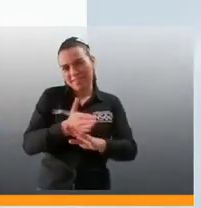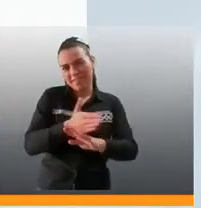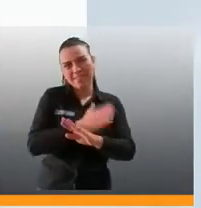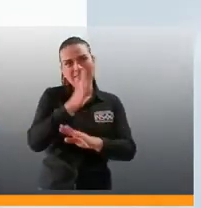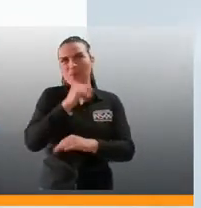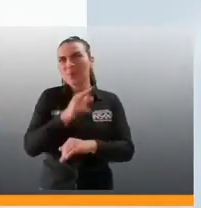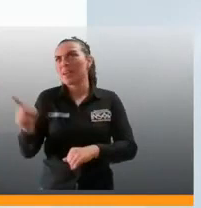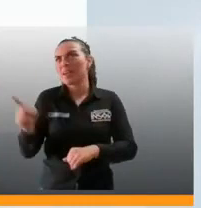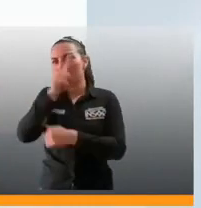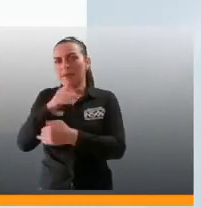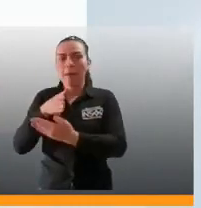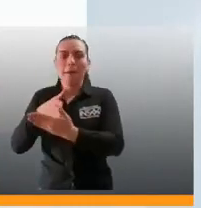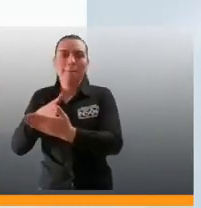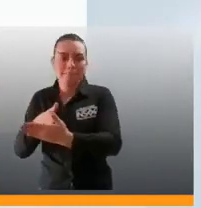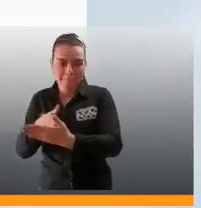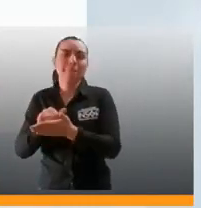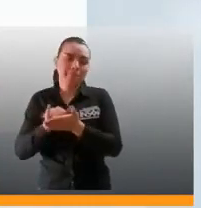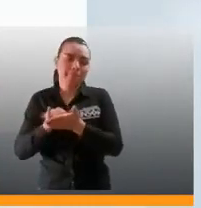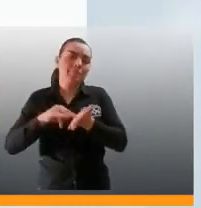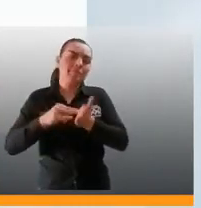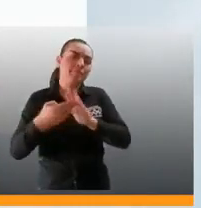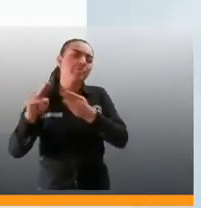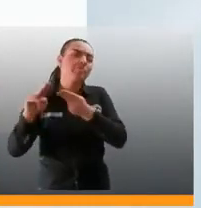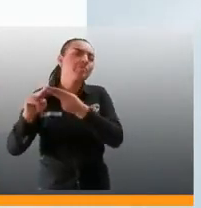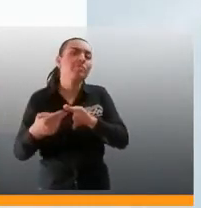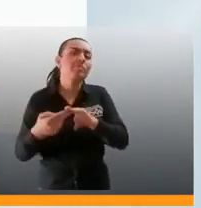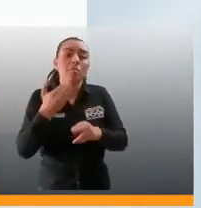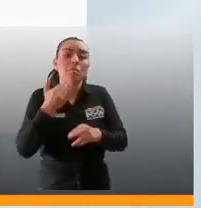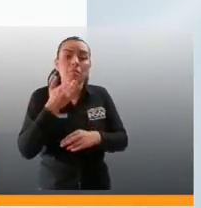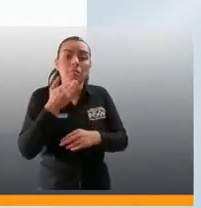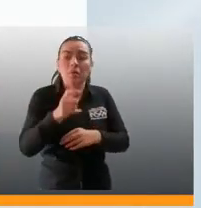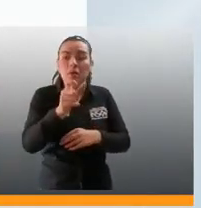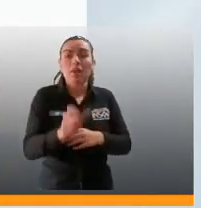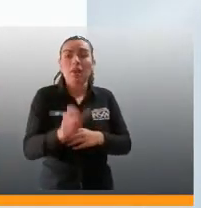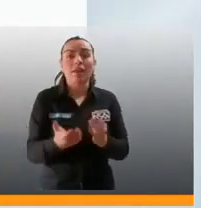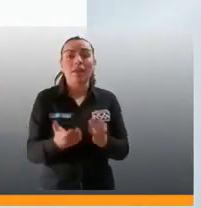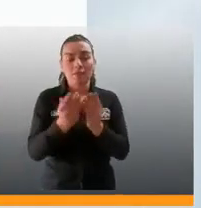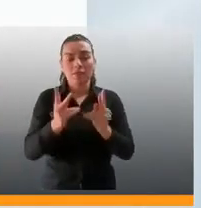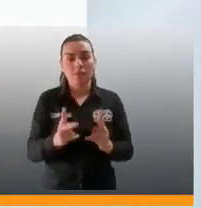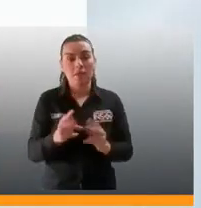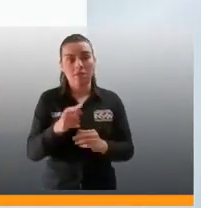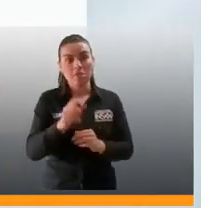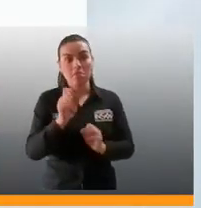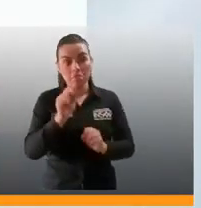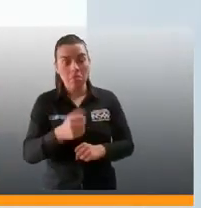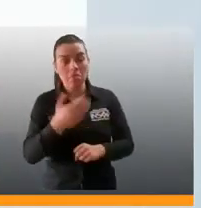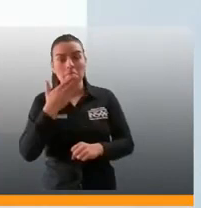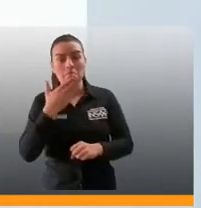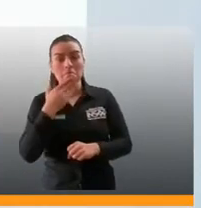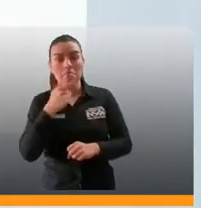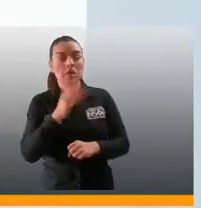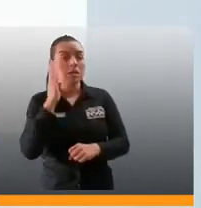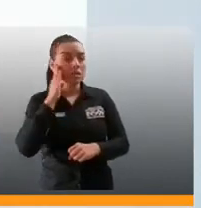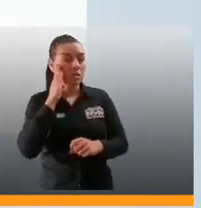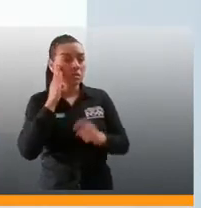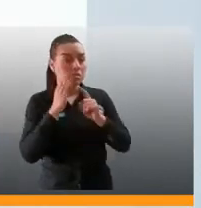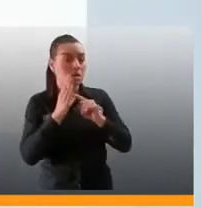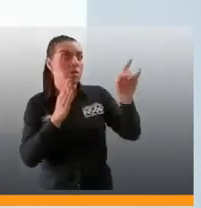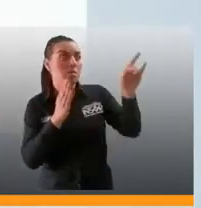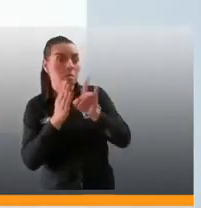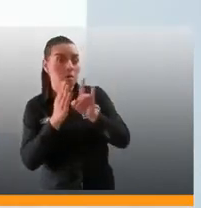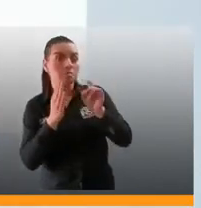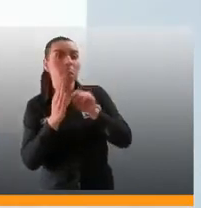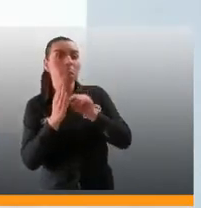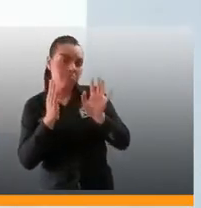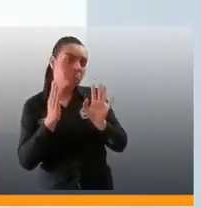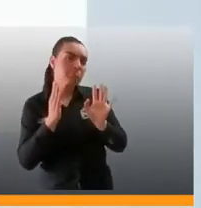si los estudiantes, digamos, tienen posibilidad de tener conexión a través de su celular con datos, pues puede ser un